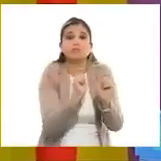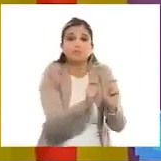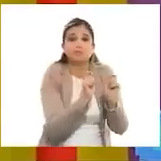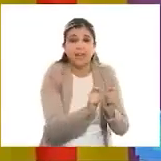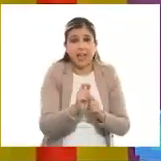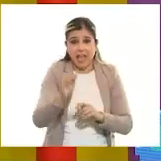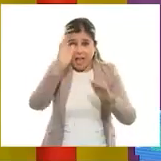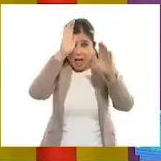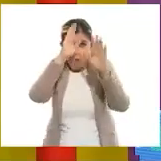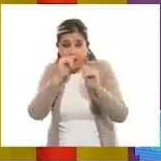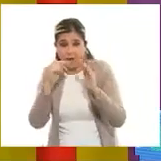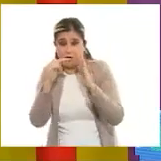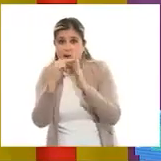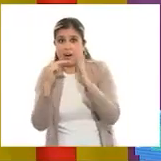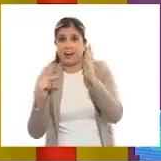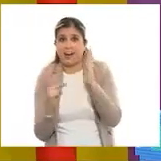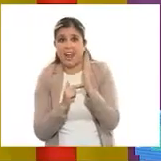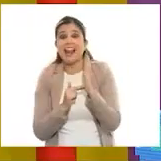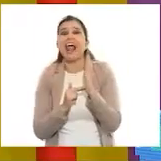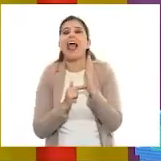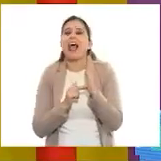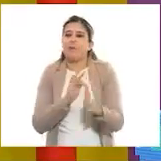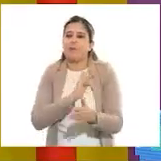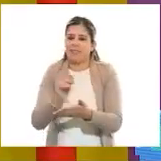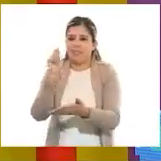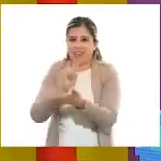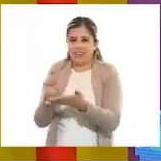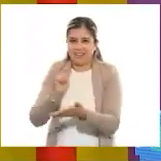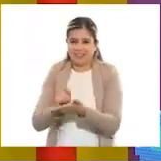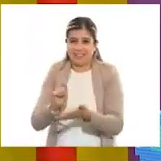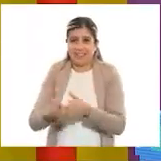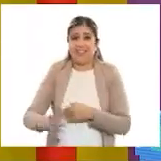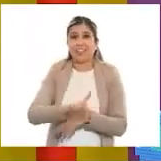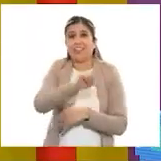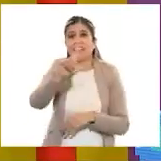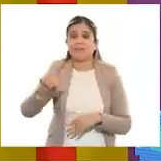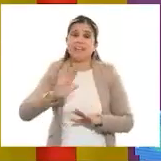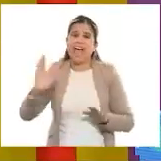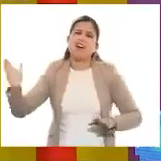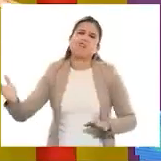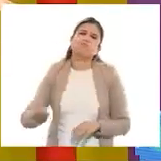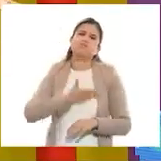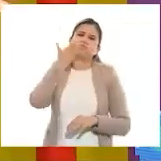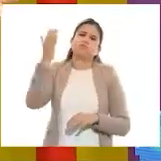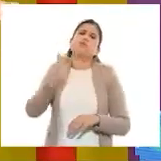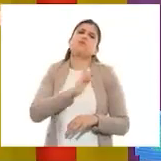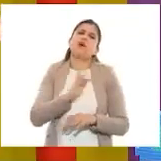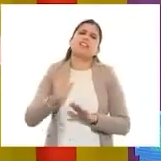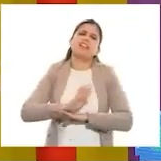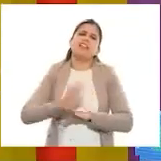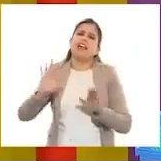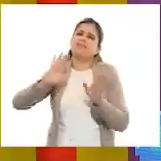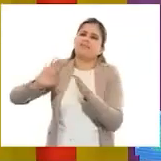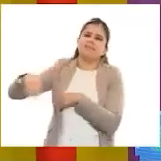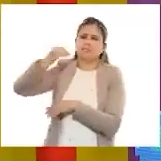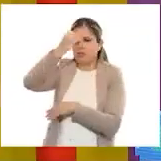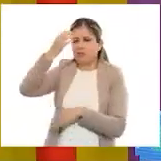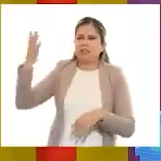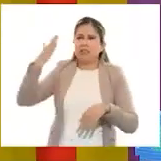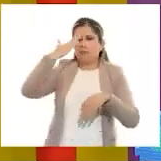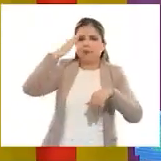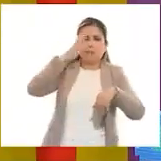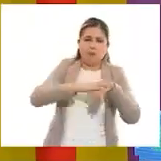de acuerdo como reglas, las podamos anotar. Después, cuando se nos haga un hábito, podemos dejar de usar el pizarrón.